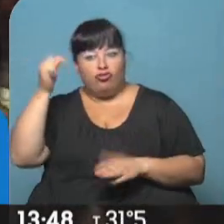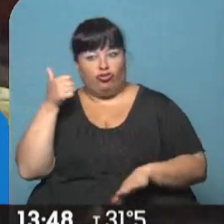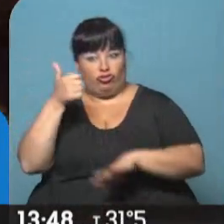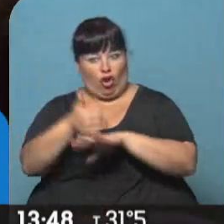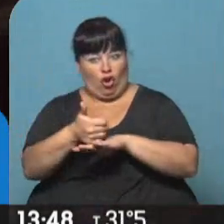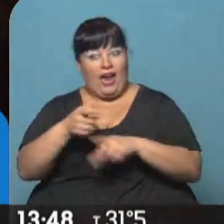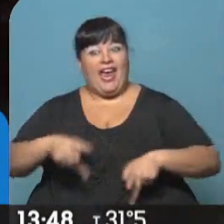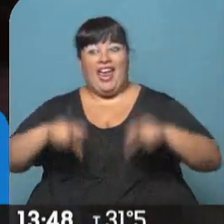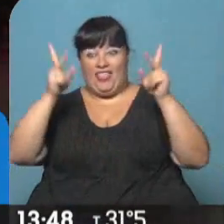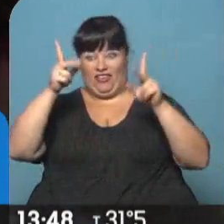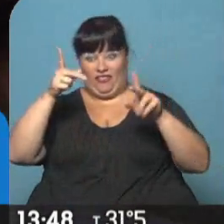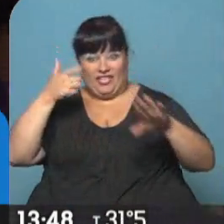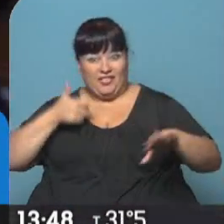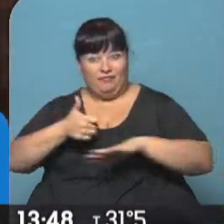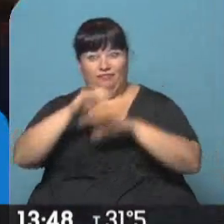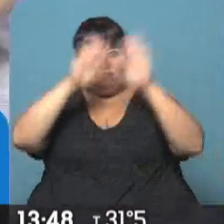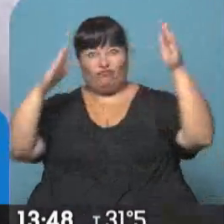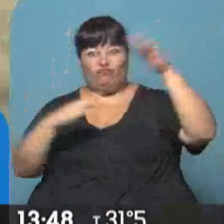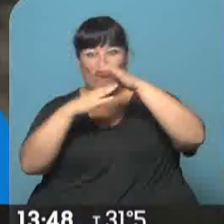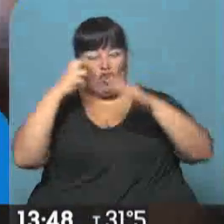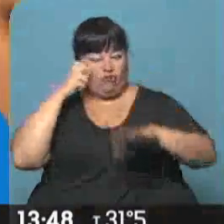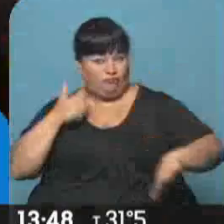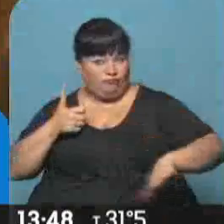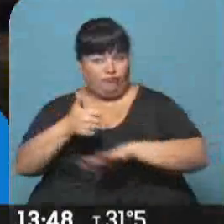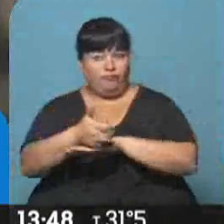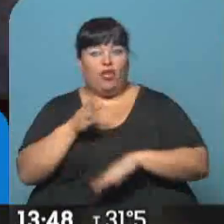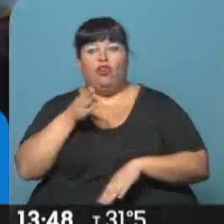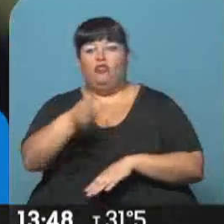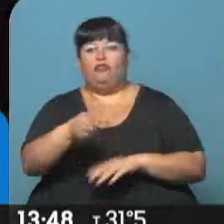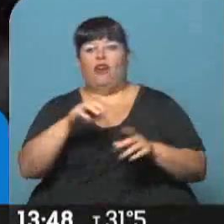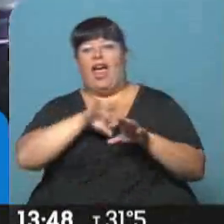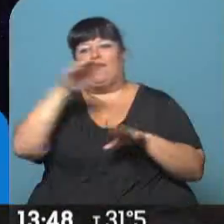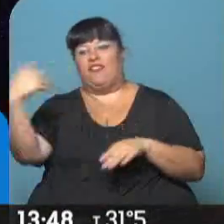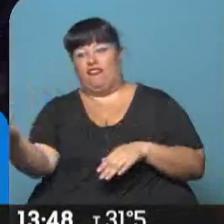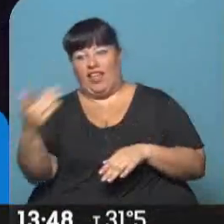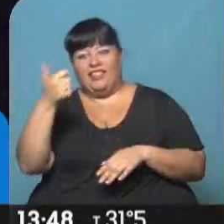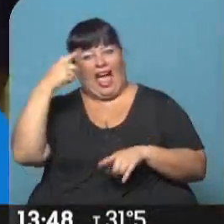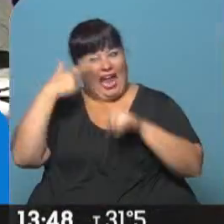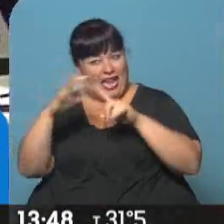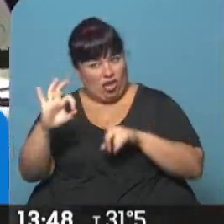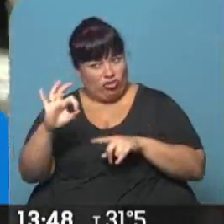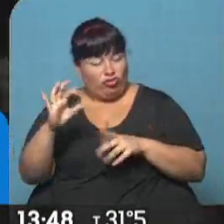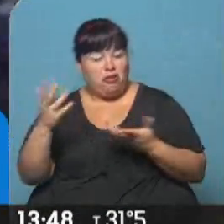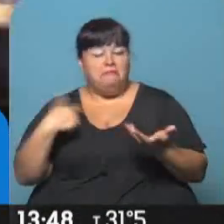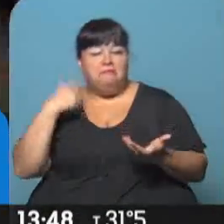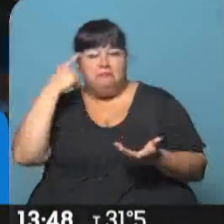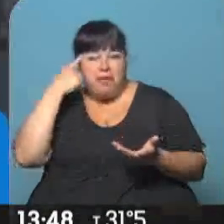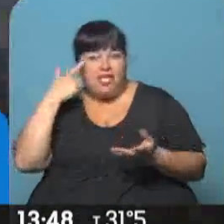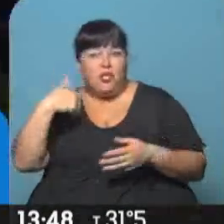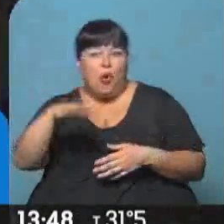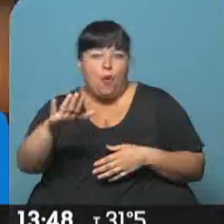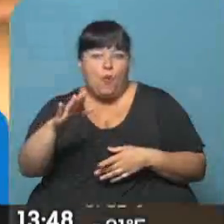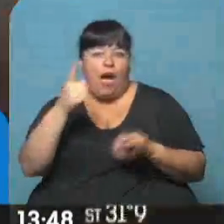salió del edificio principal del Congreso hacia el anexo. Uno estima que iba a ser